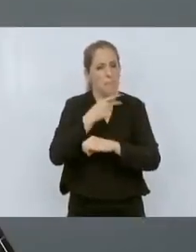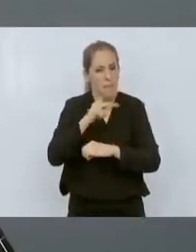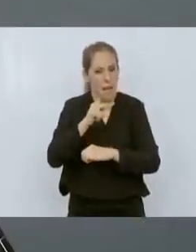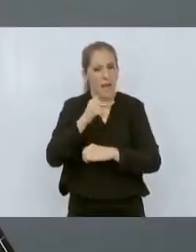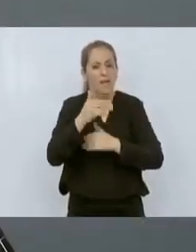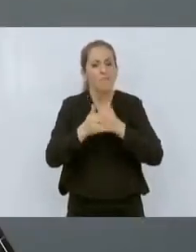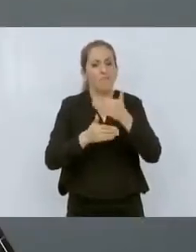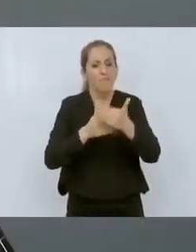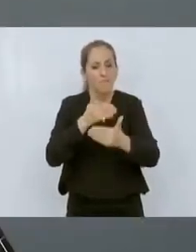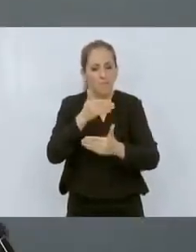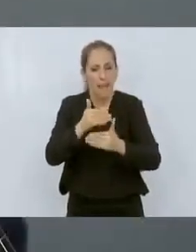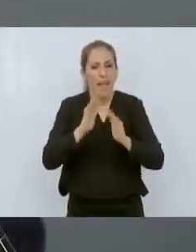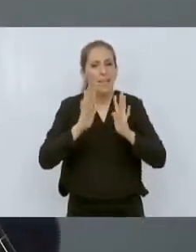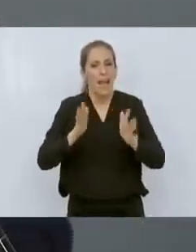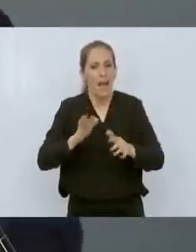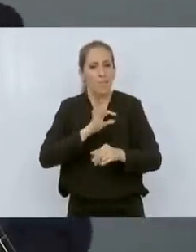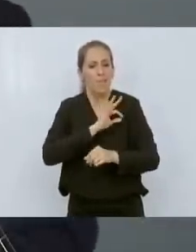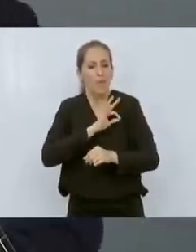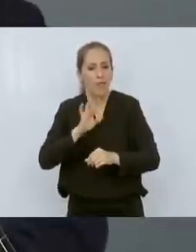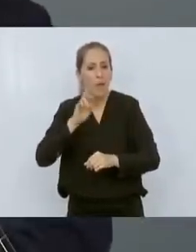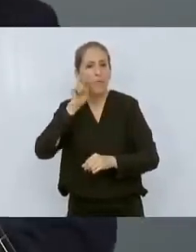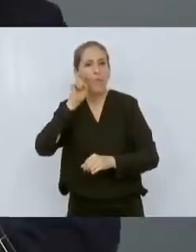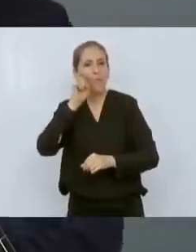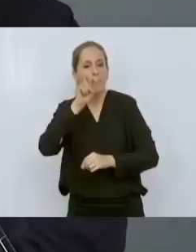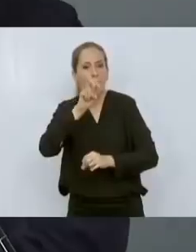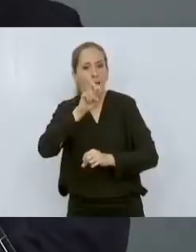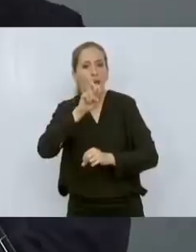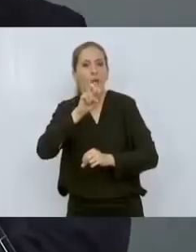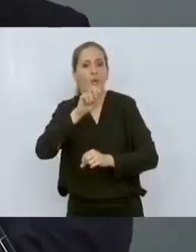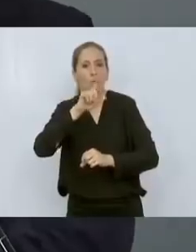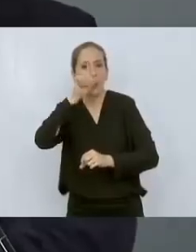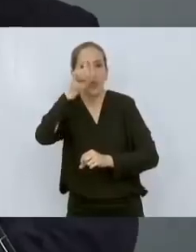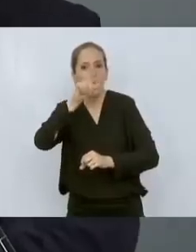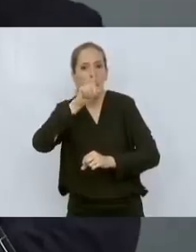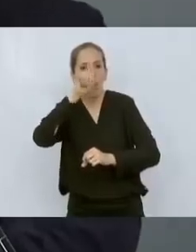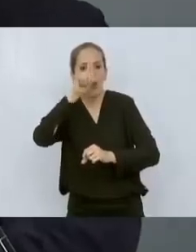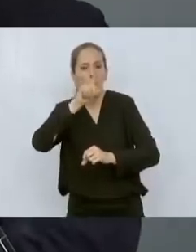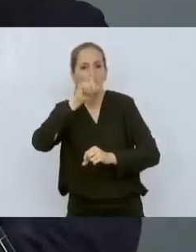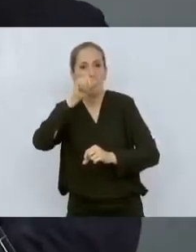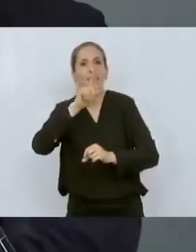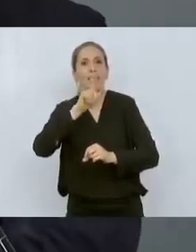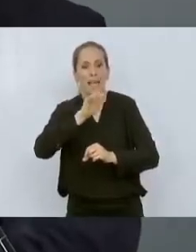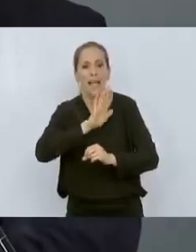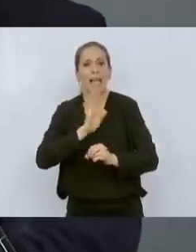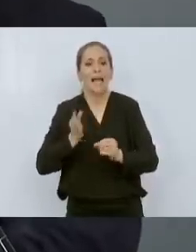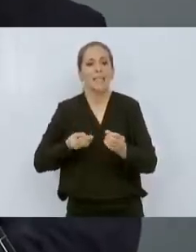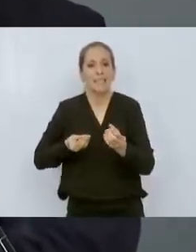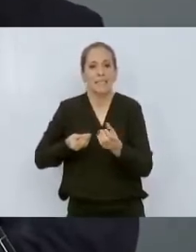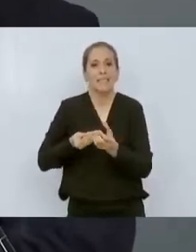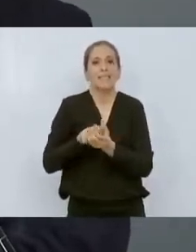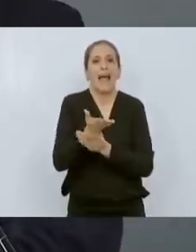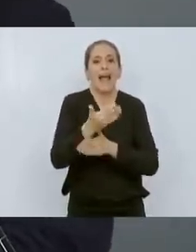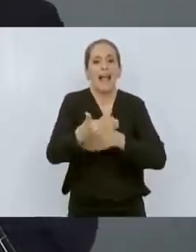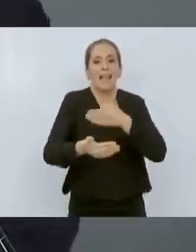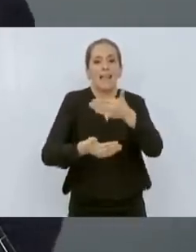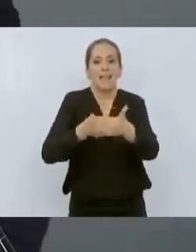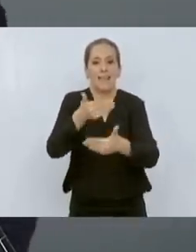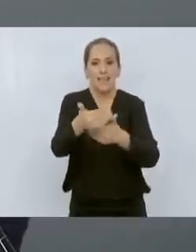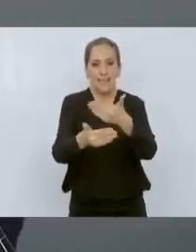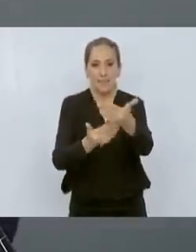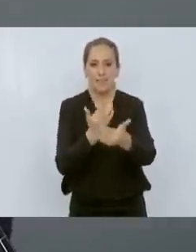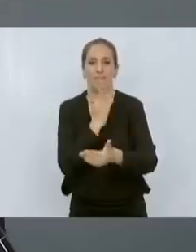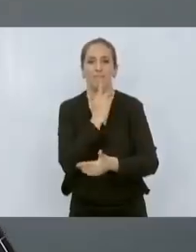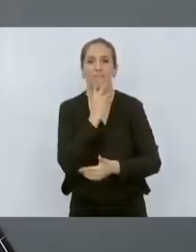que indican de que vamos a salir del túnel en que